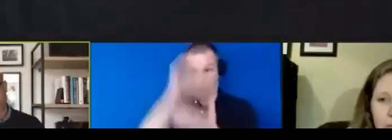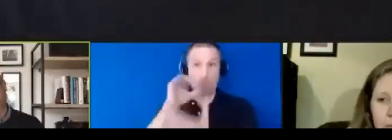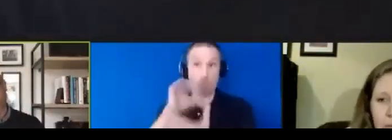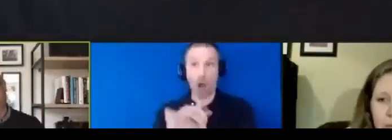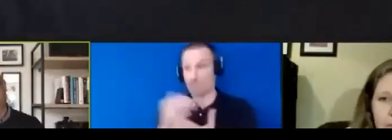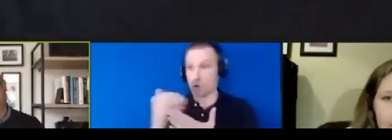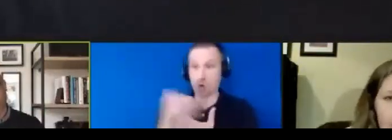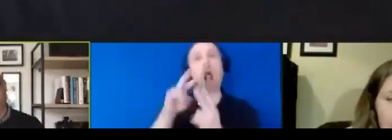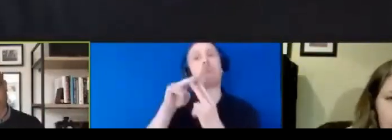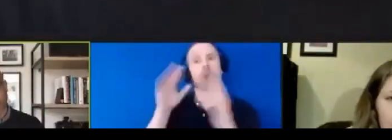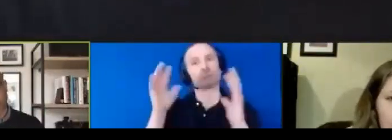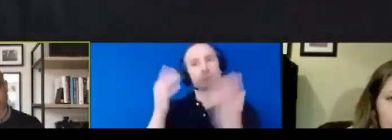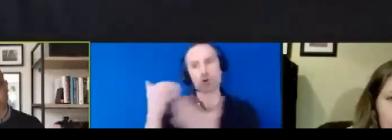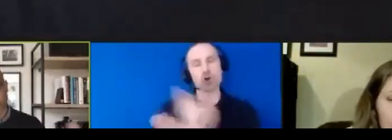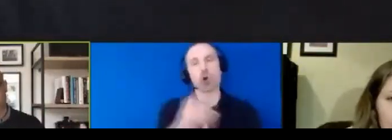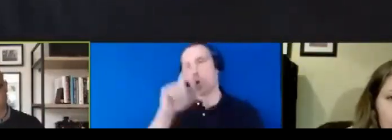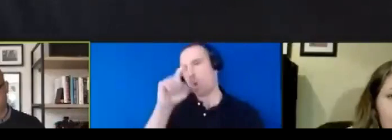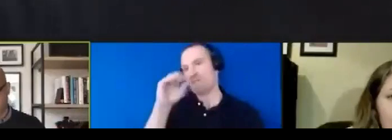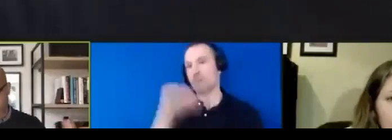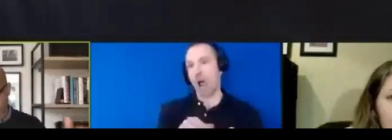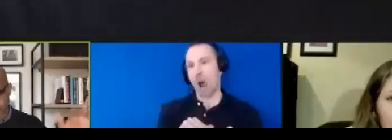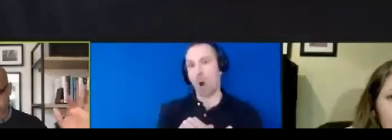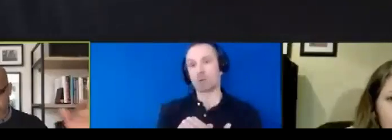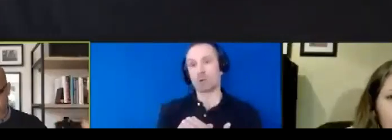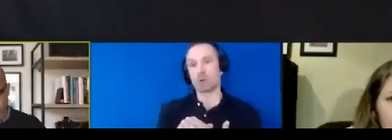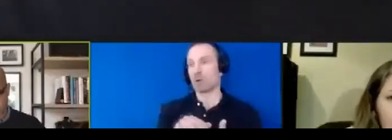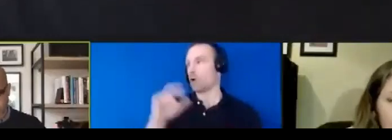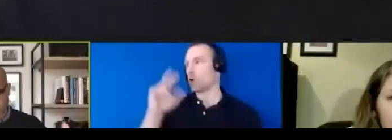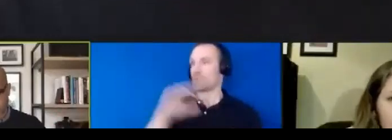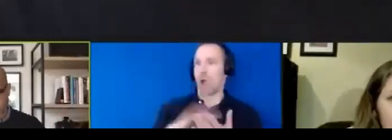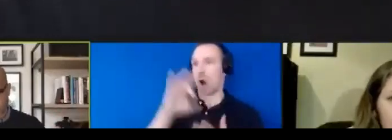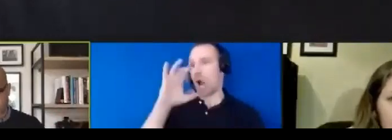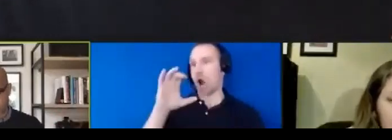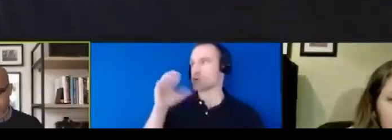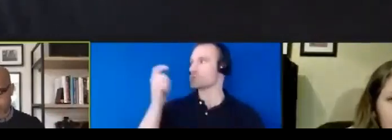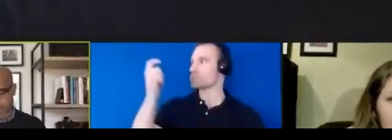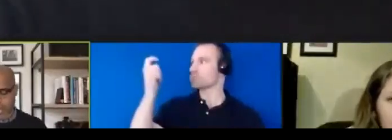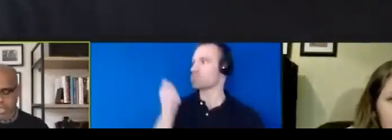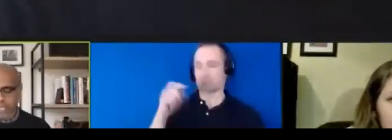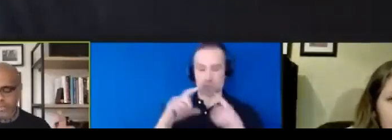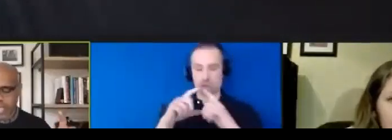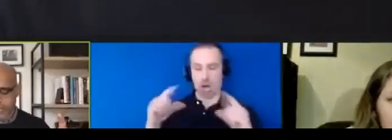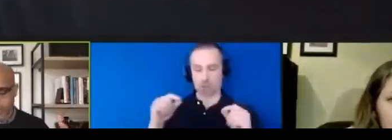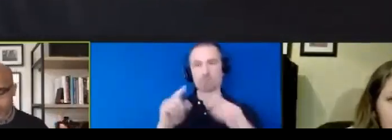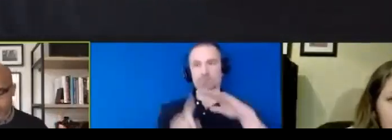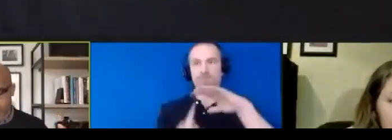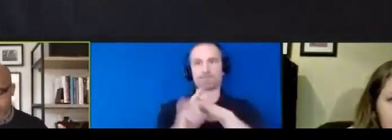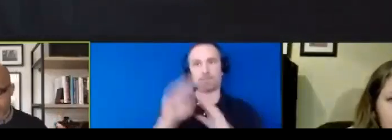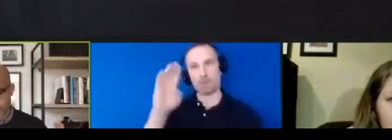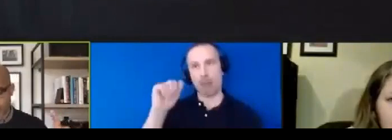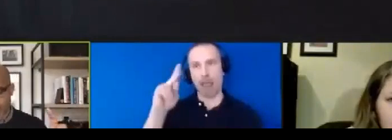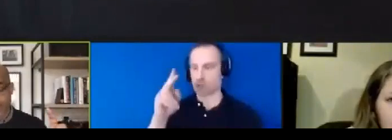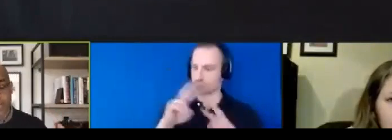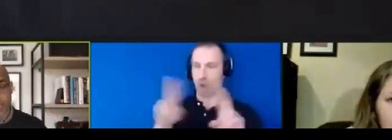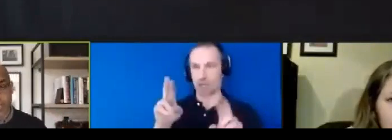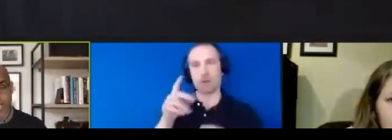recortó esa cantidad de 200 a 150 mil y celine cuando llegas a 160 mil por